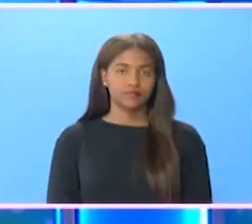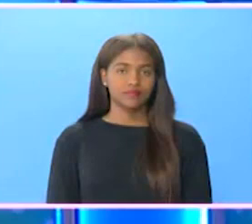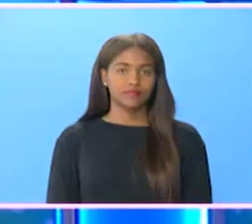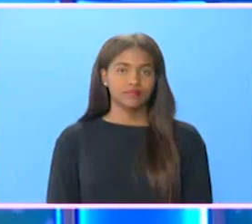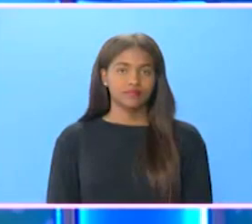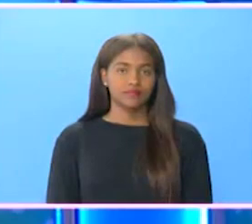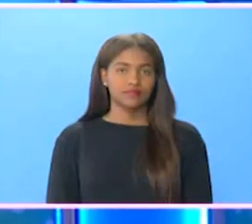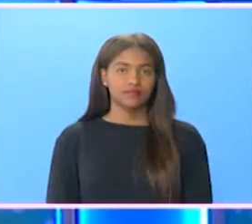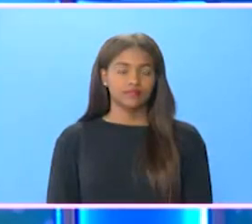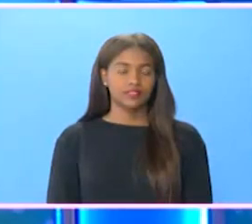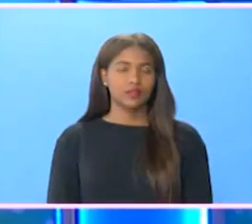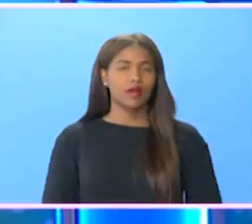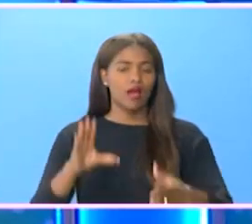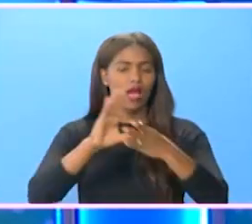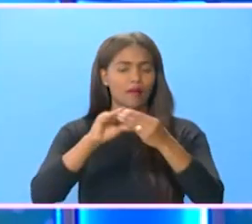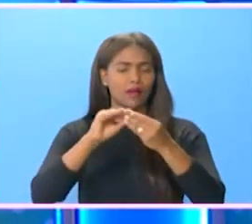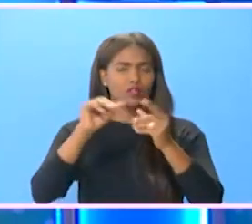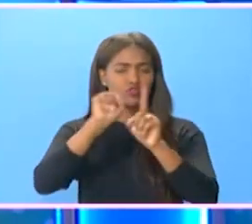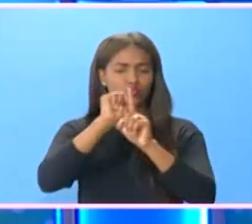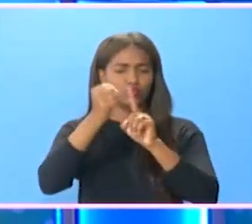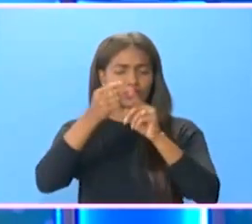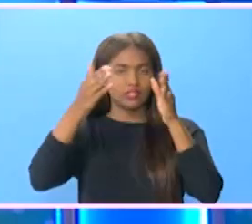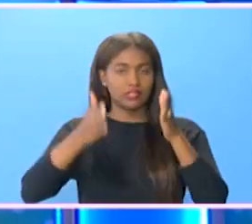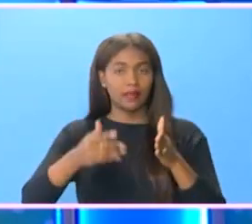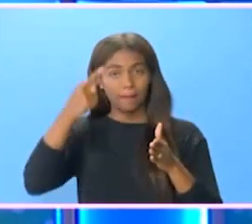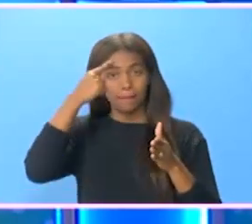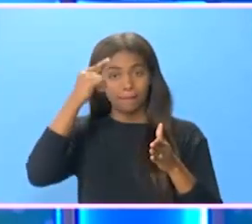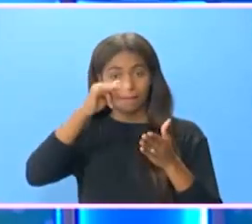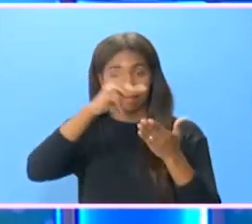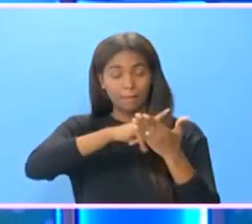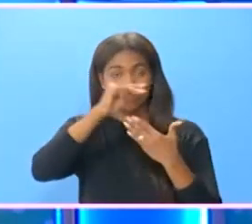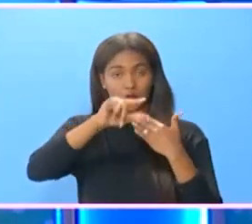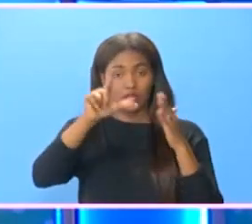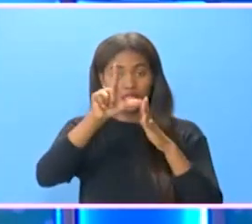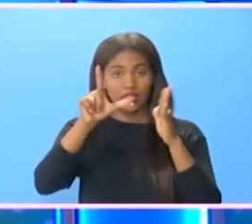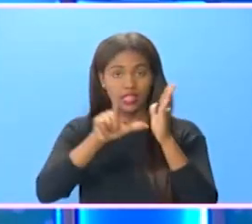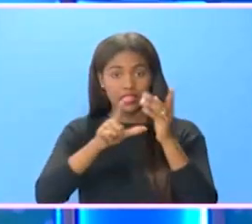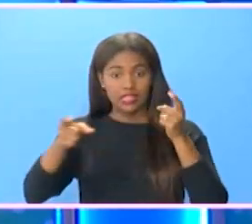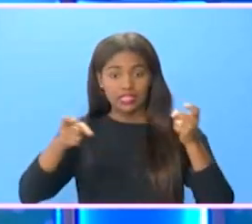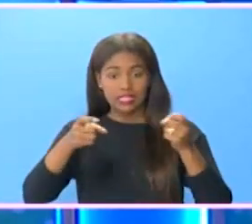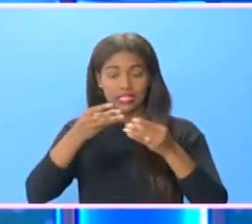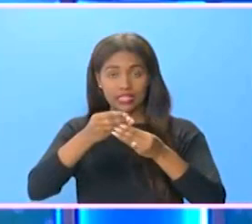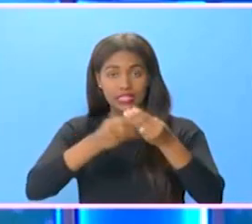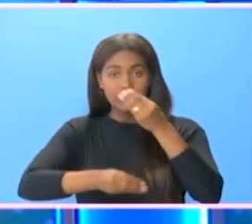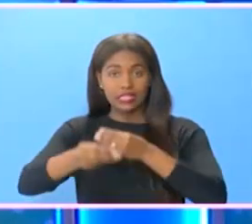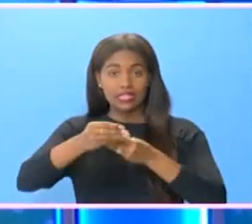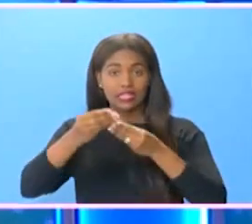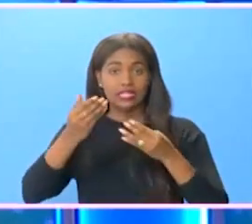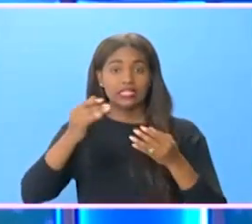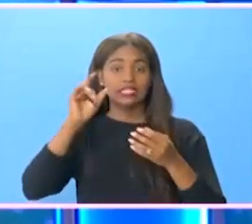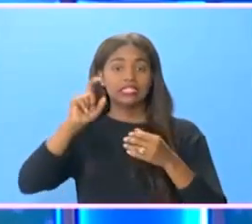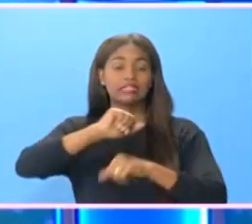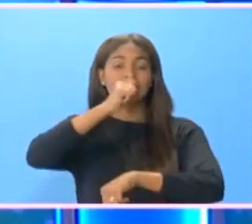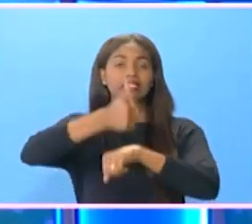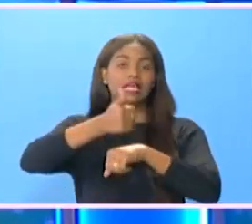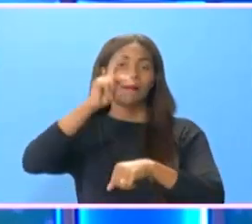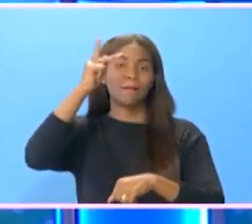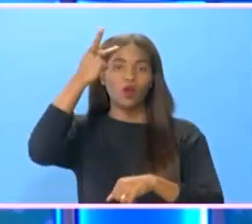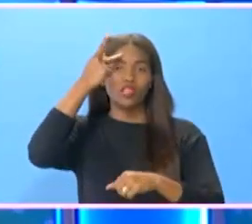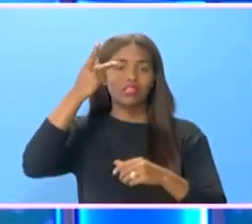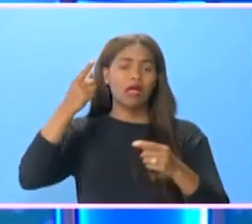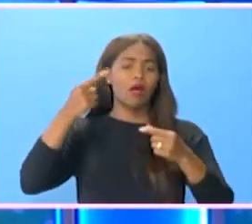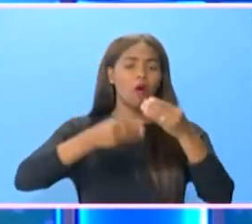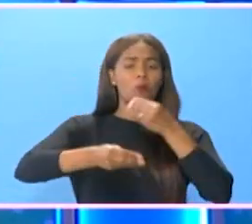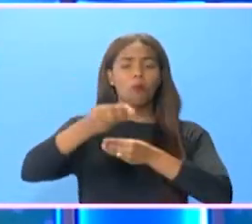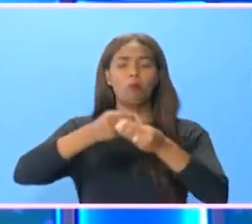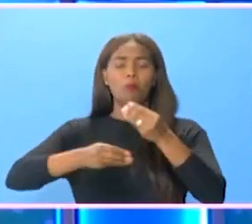Señores, y al respecto, la sociedad civil entiende que este proyecto de ley de extinción de dominio se ha politizado. Veamos por qué en